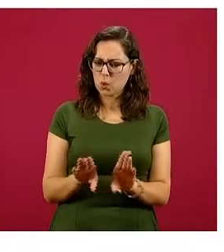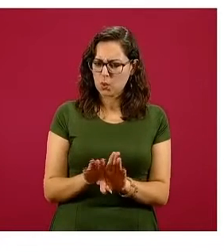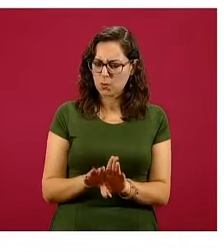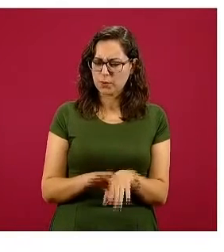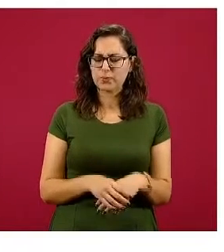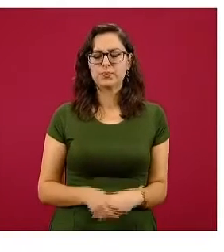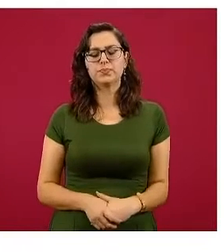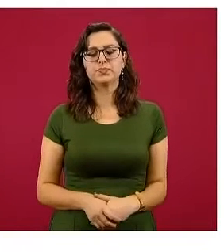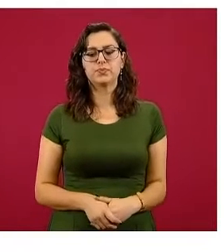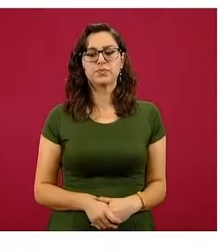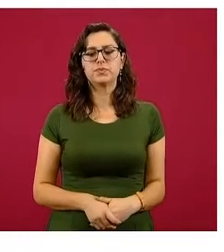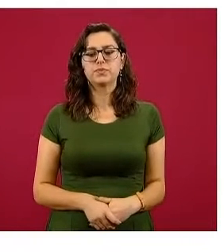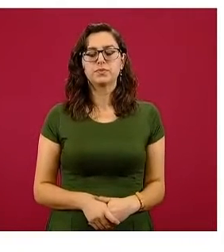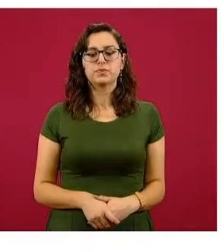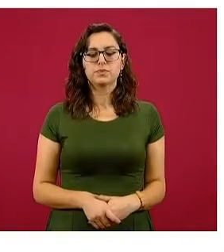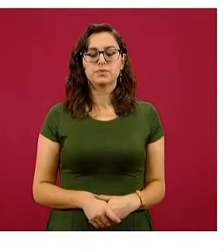realiza